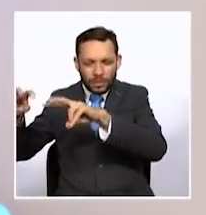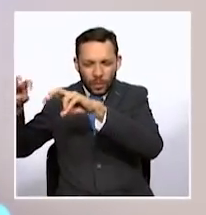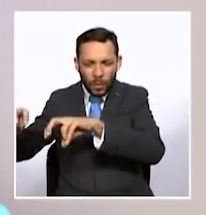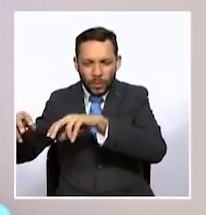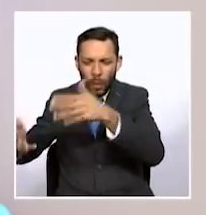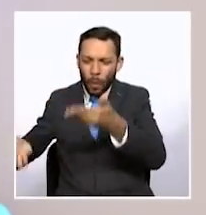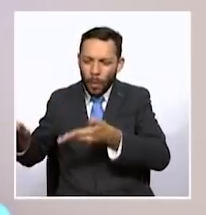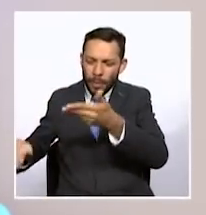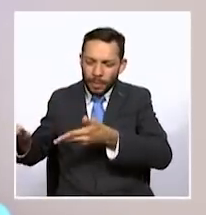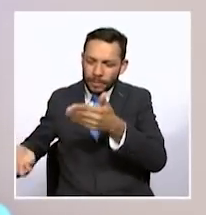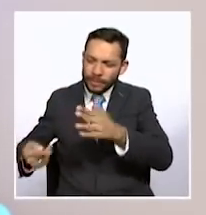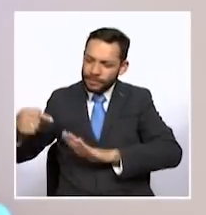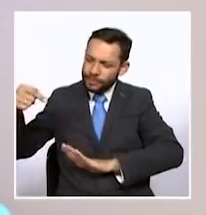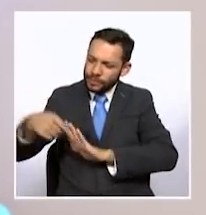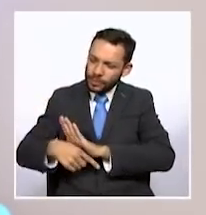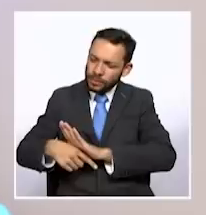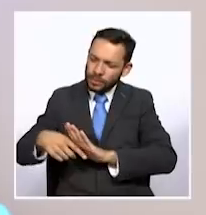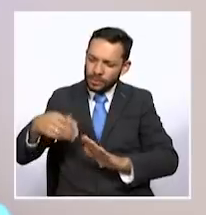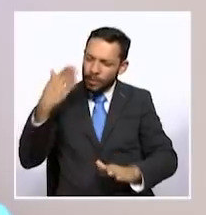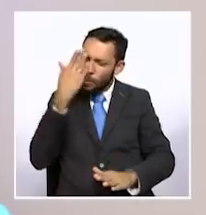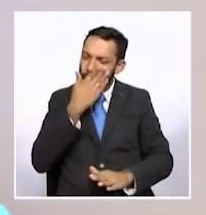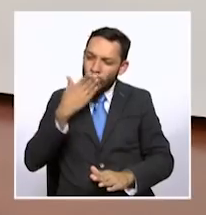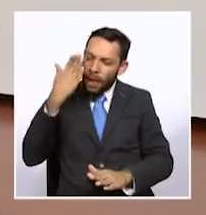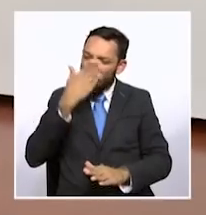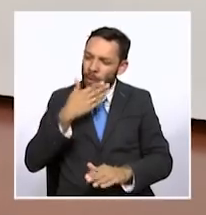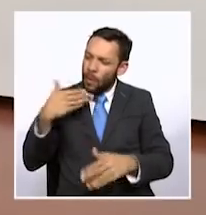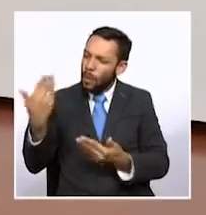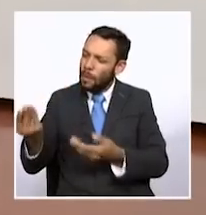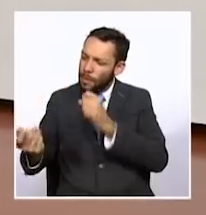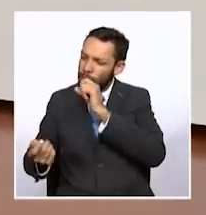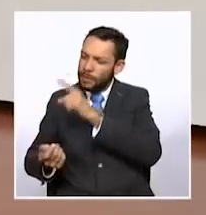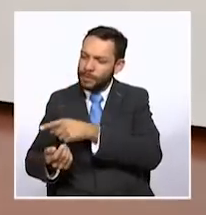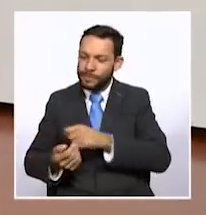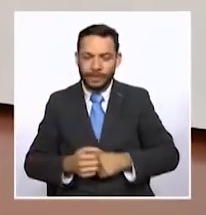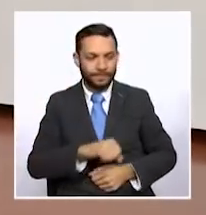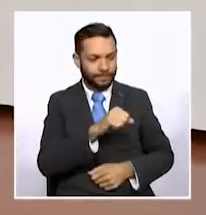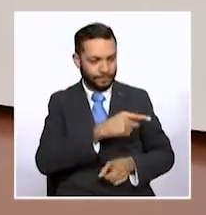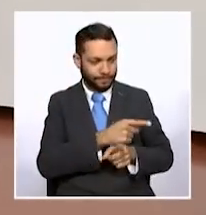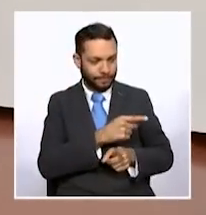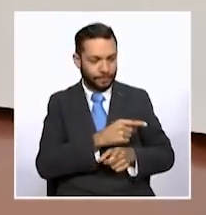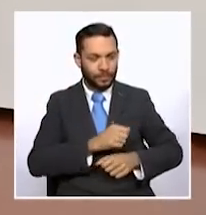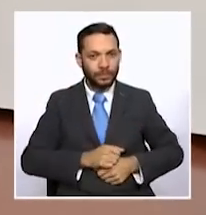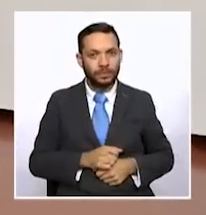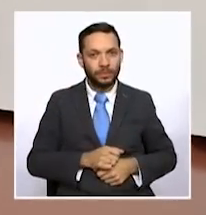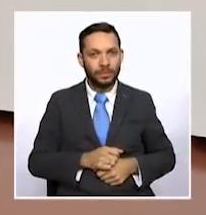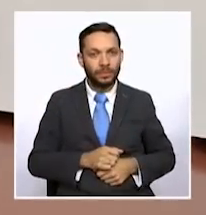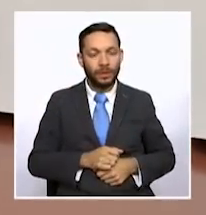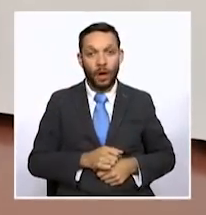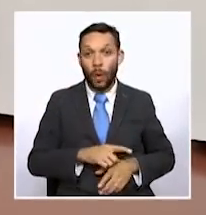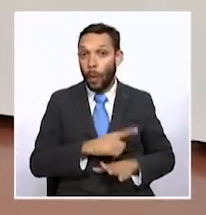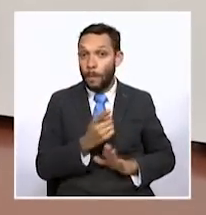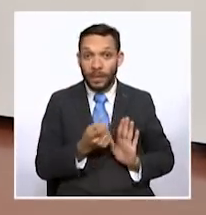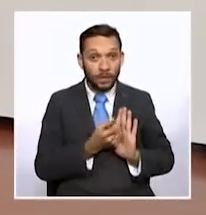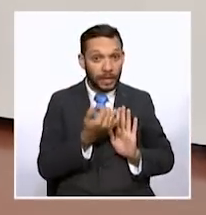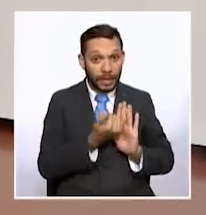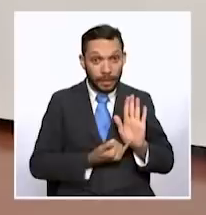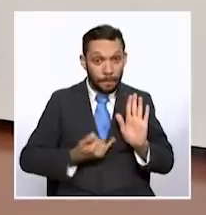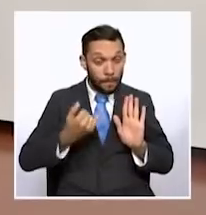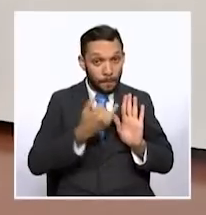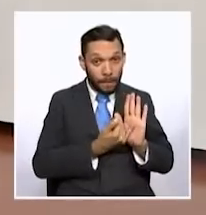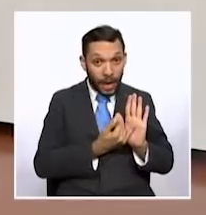doctor Andrés Felipe Aranzazu Toro? Bueno, principalmente lo que tú decías es muy cierto, o sea, no todas las imágenes diagnósticas nos sirven